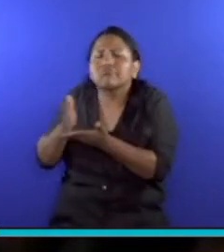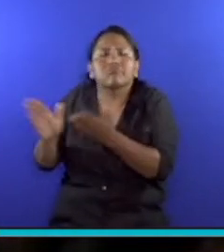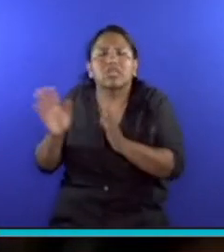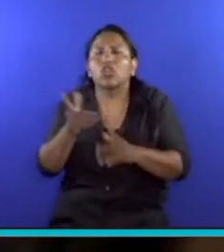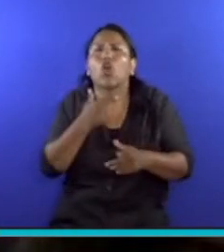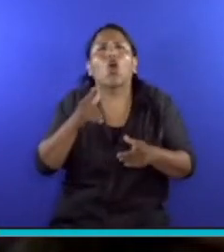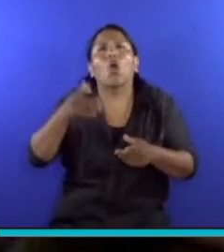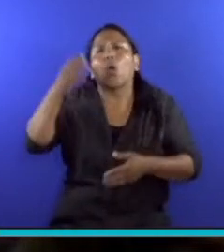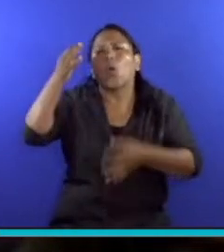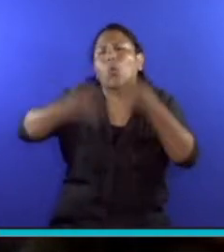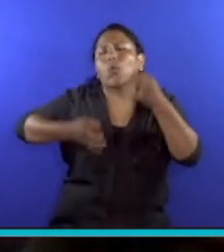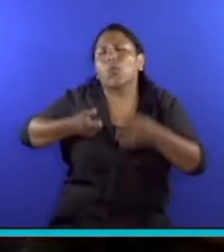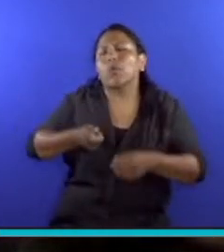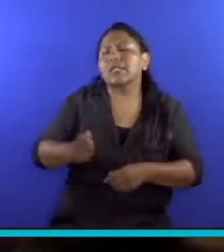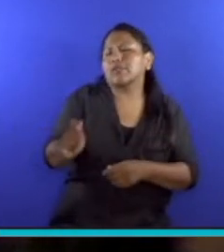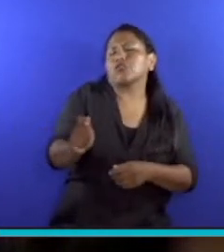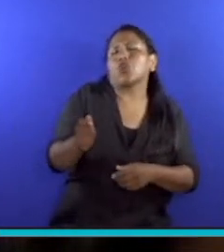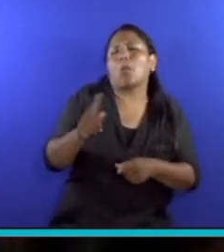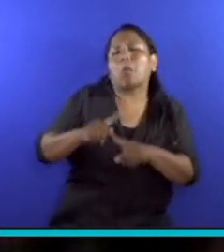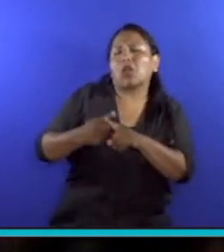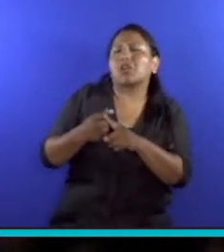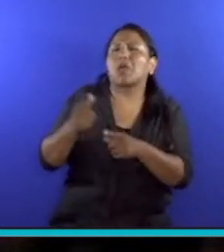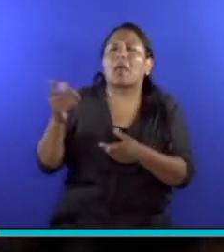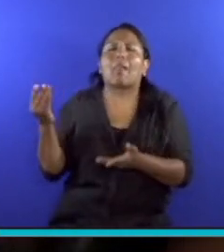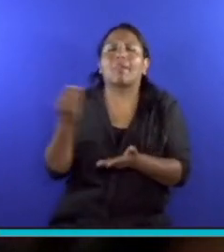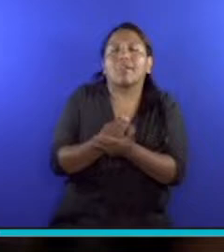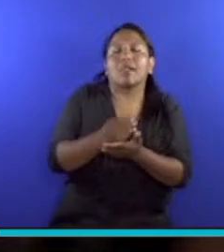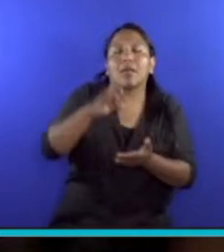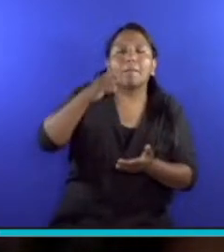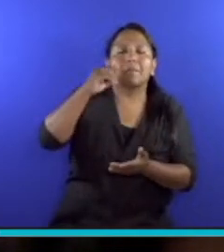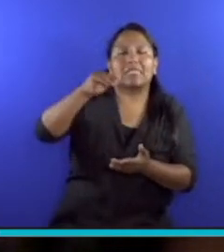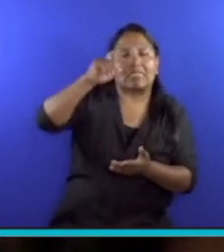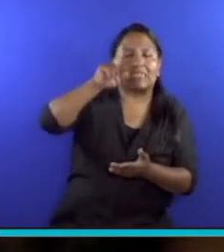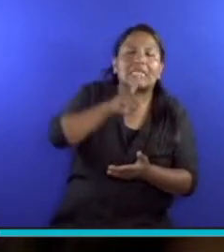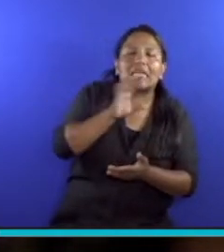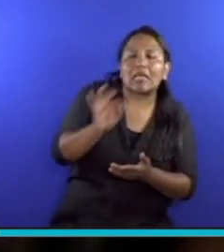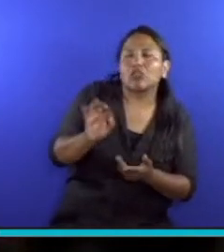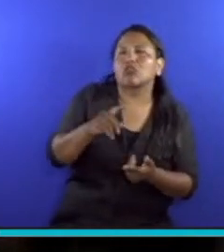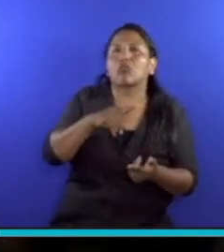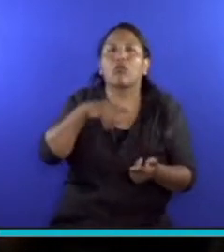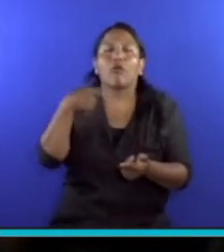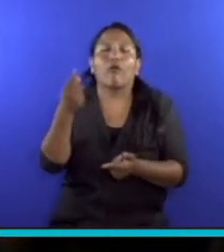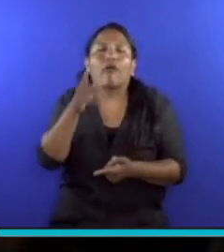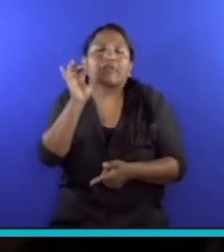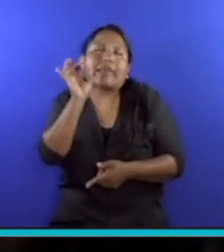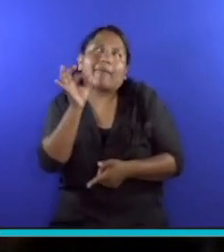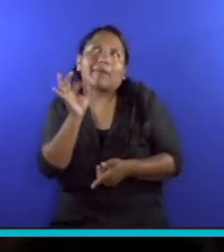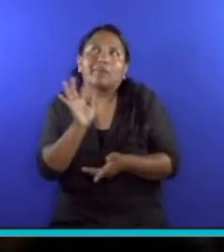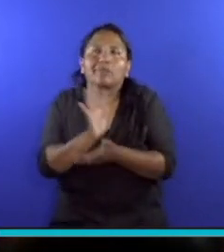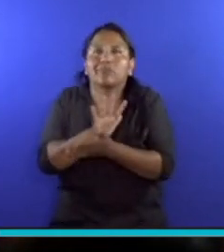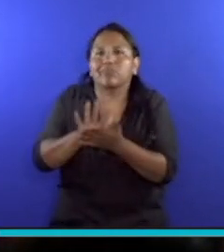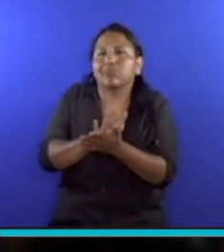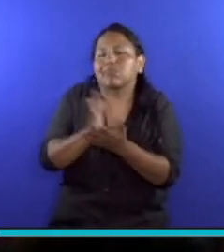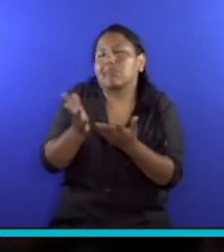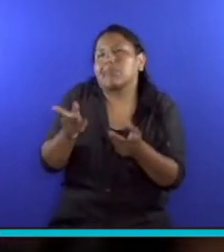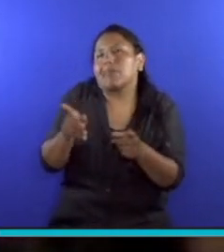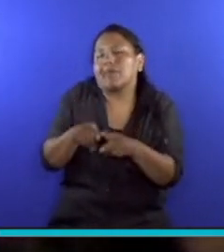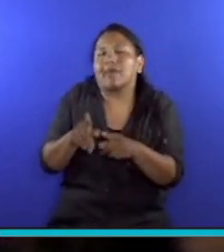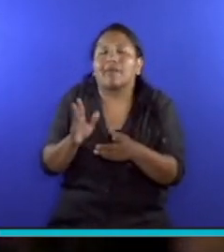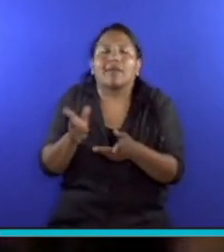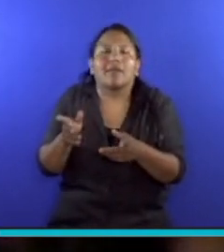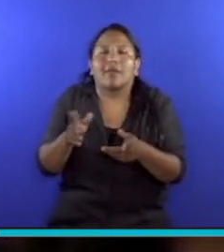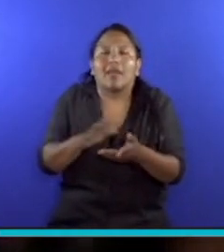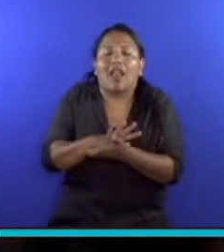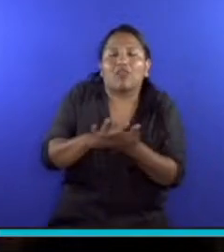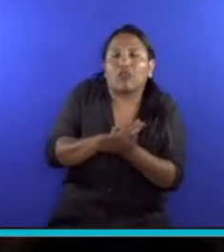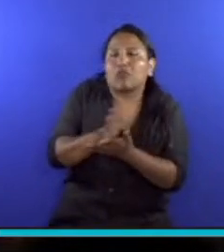venga a traer a un Pichetto o a alguien que sabemos que la salida va a ser igual de hambre y de miseria